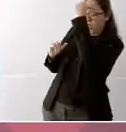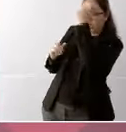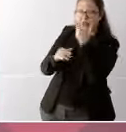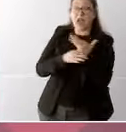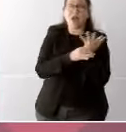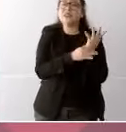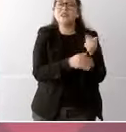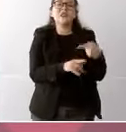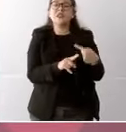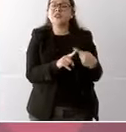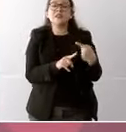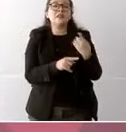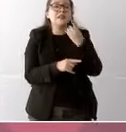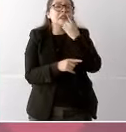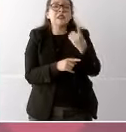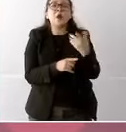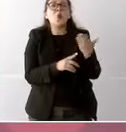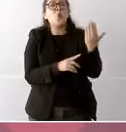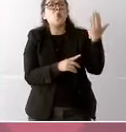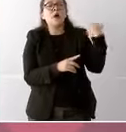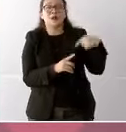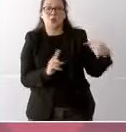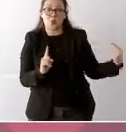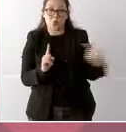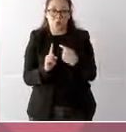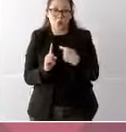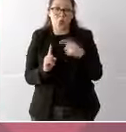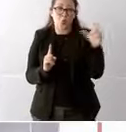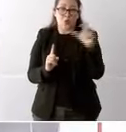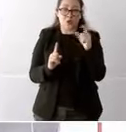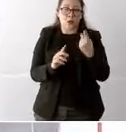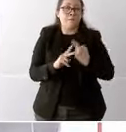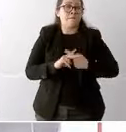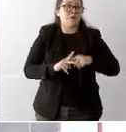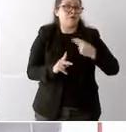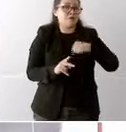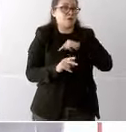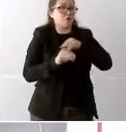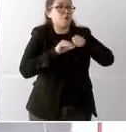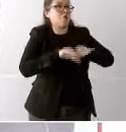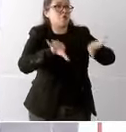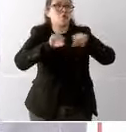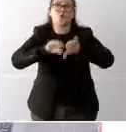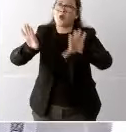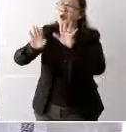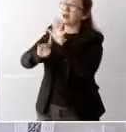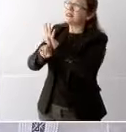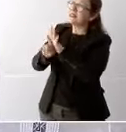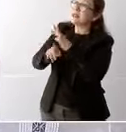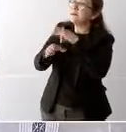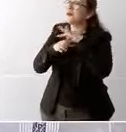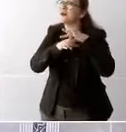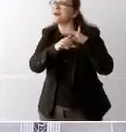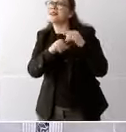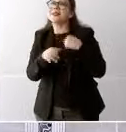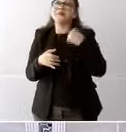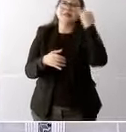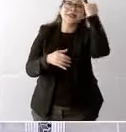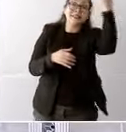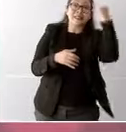Uno de ellos, cuando estábamos en la campaña, que yo tenía ideas